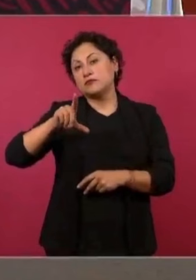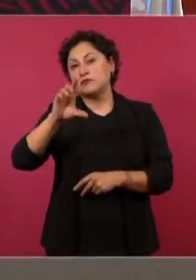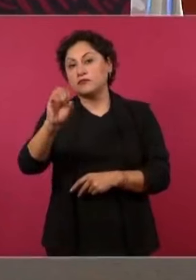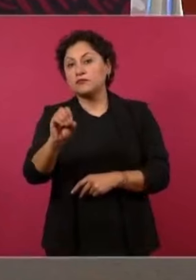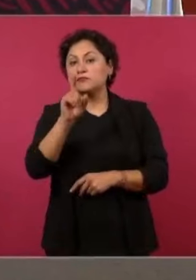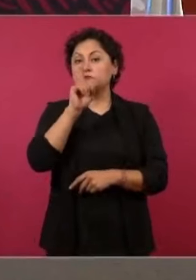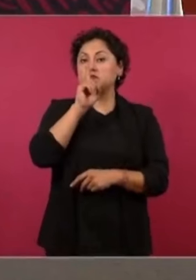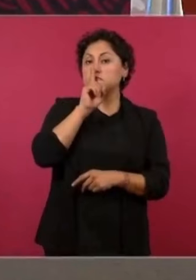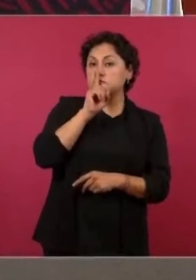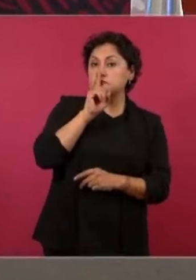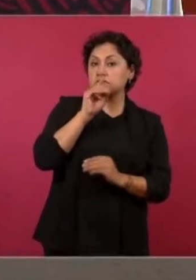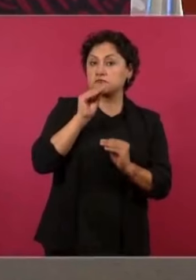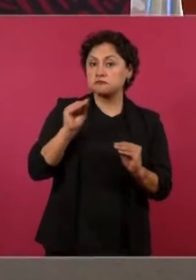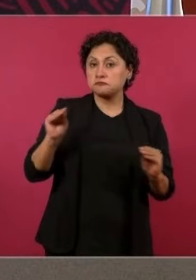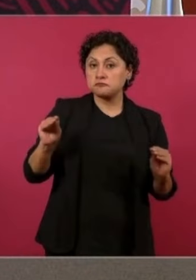silencio.